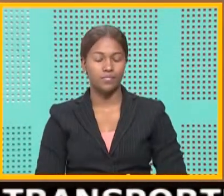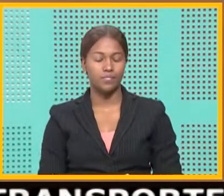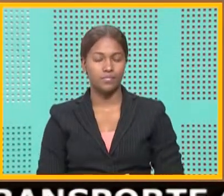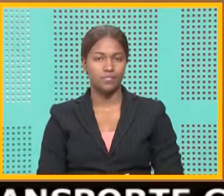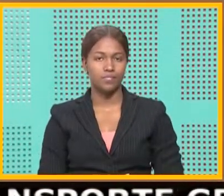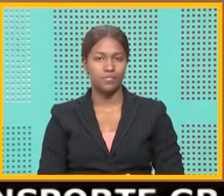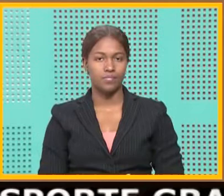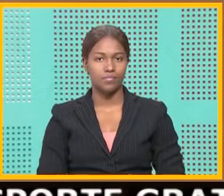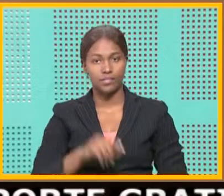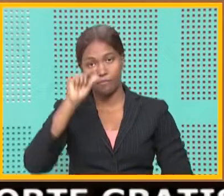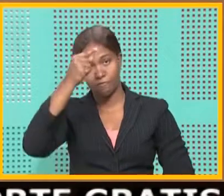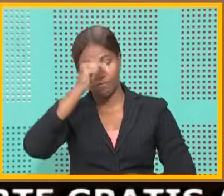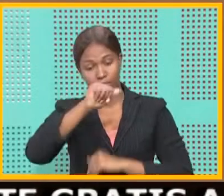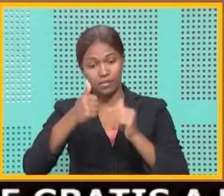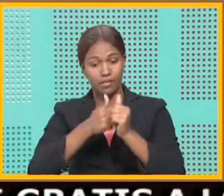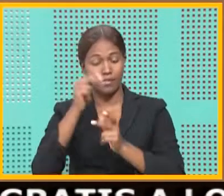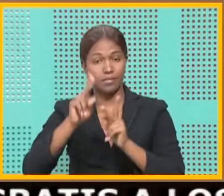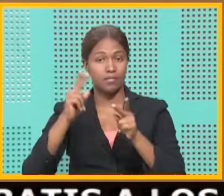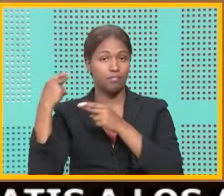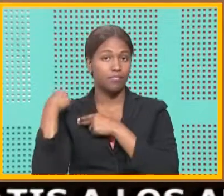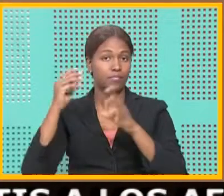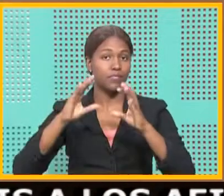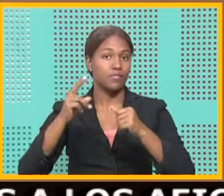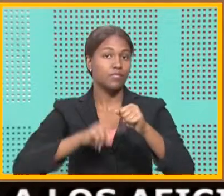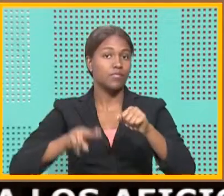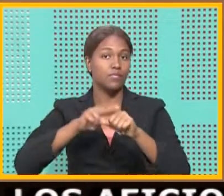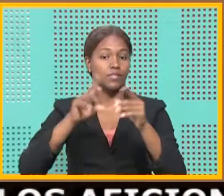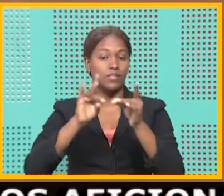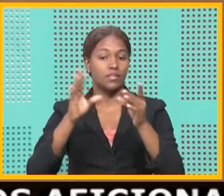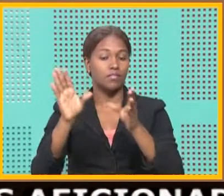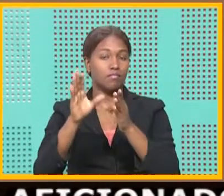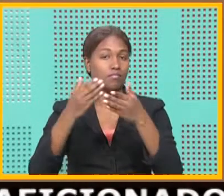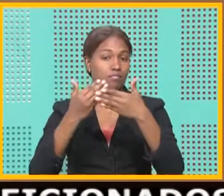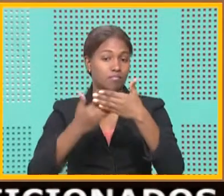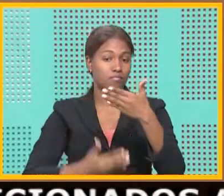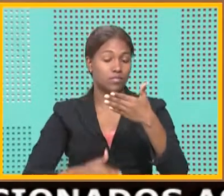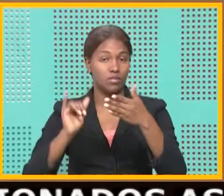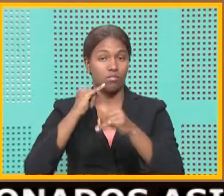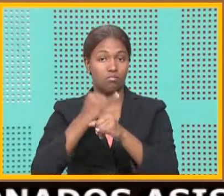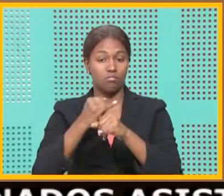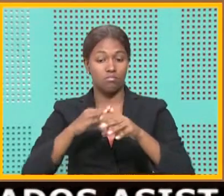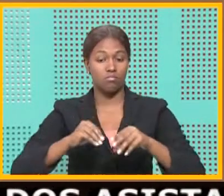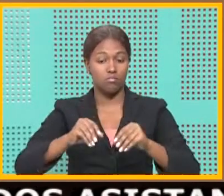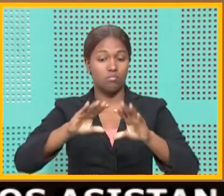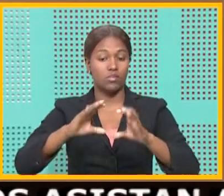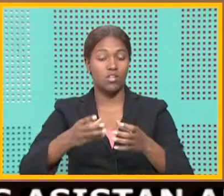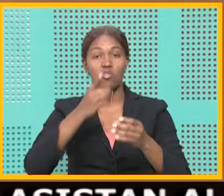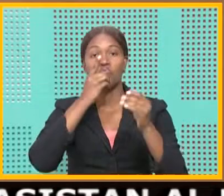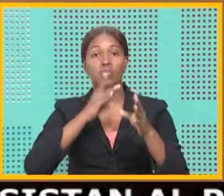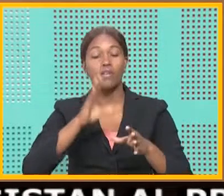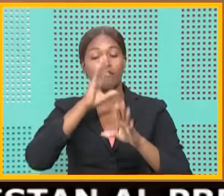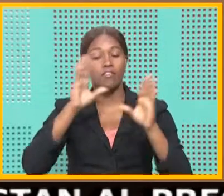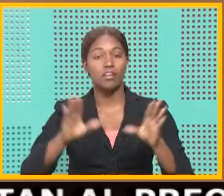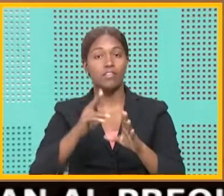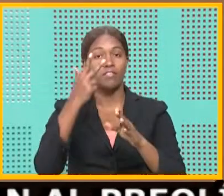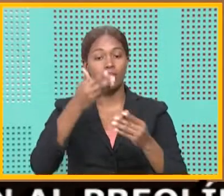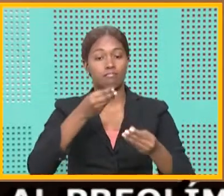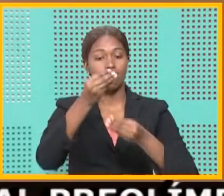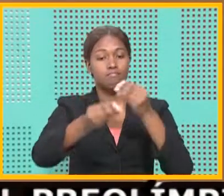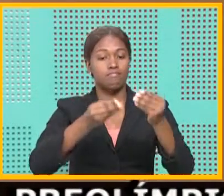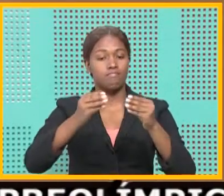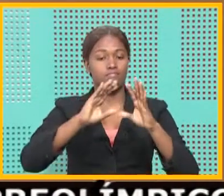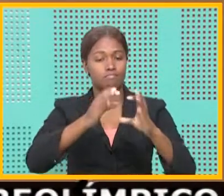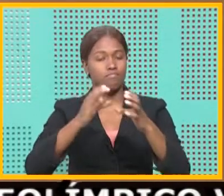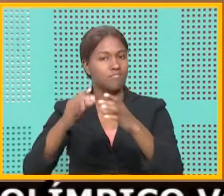El gobierno, a través de las autoridades de la Comisión Nacional de Titulación y del Instituto Agrario Dominicano, realizará 3 entregas de